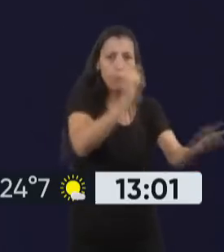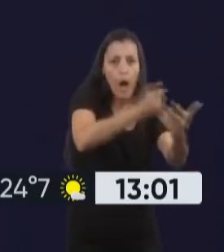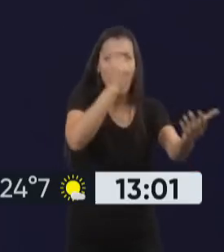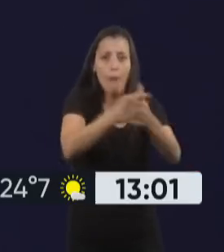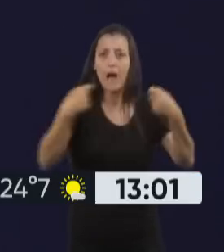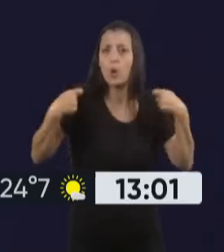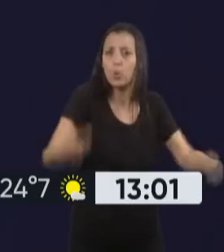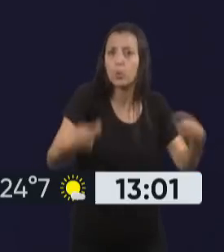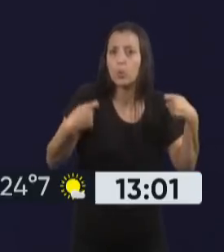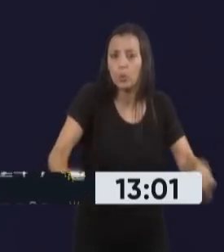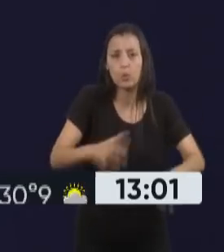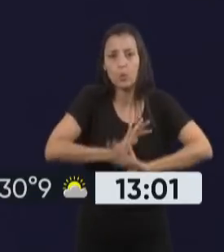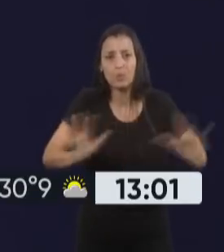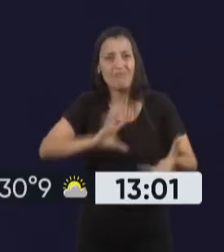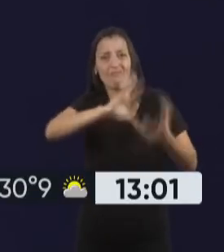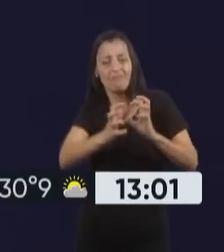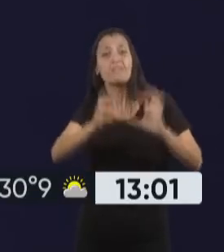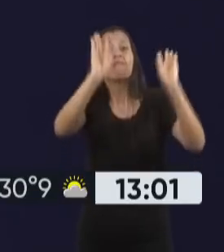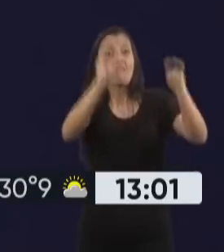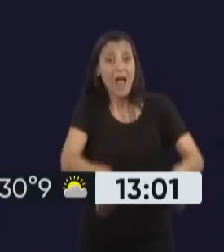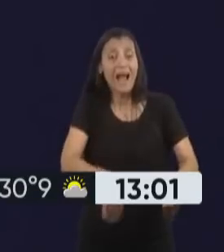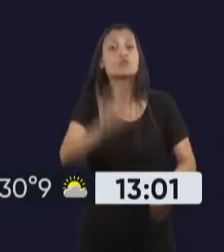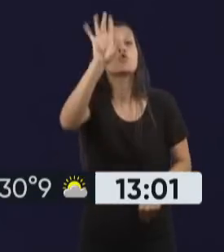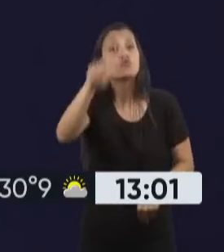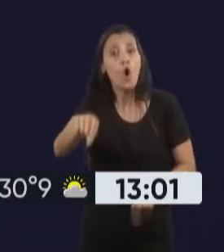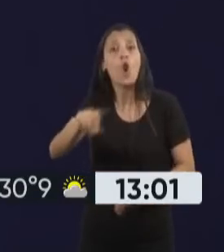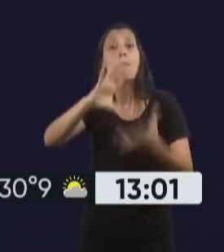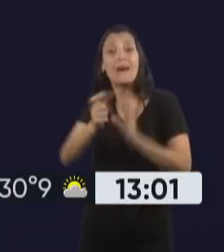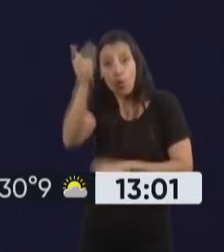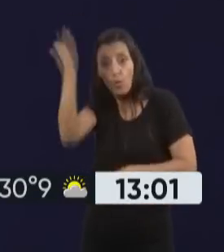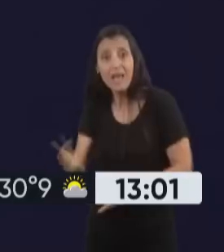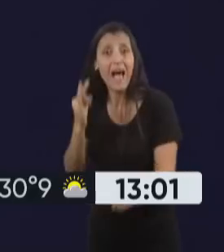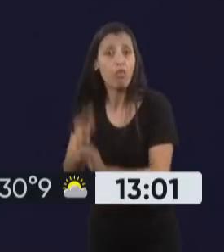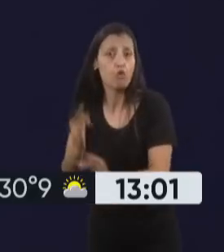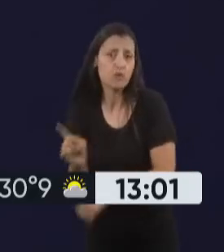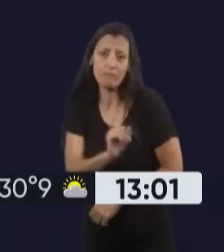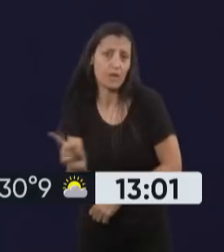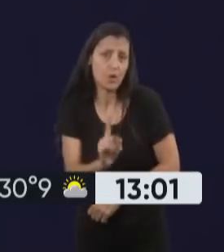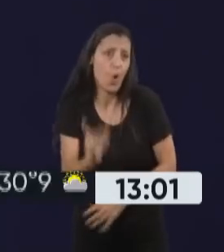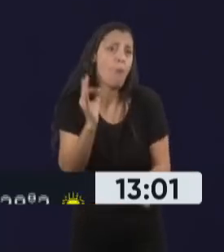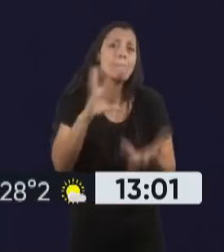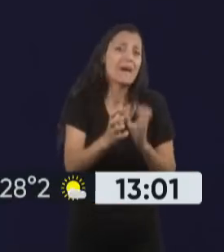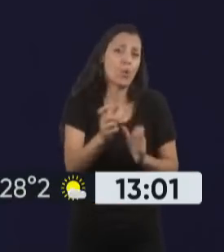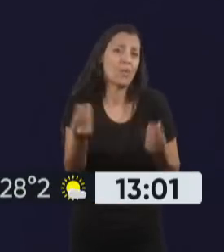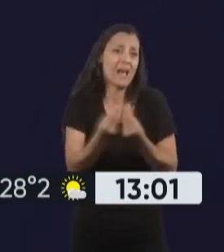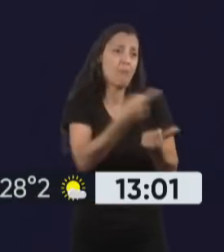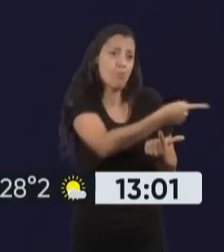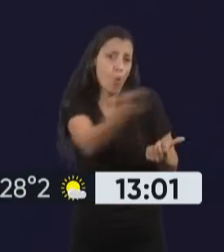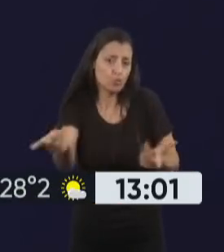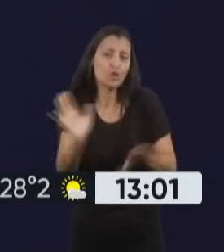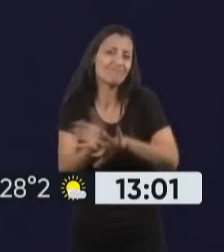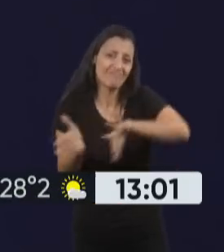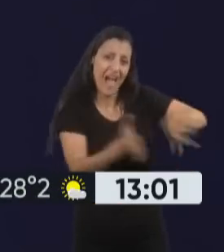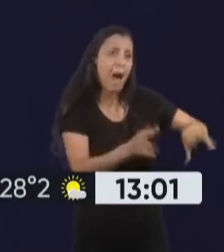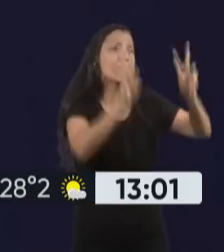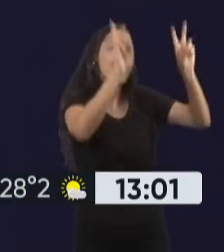pagó no solo con el ingreso que pueda tener un docente a todo nivel, digamos. Por eso te decía, me corro un poco